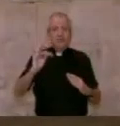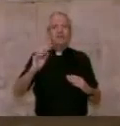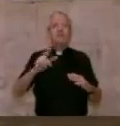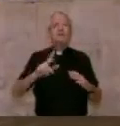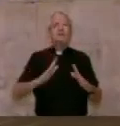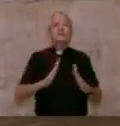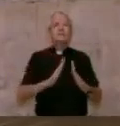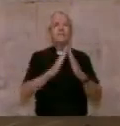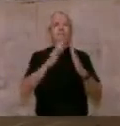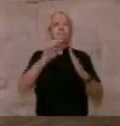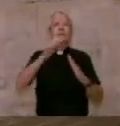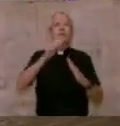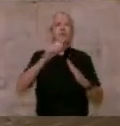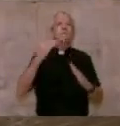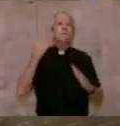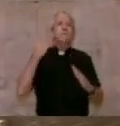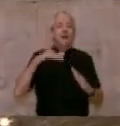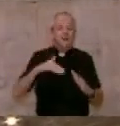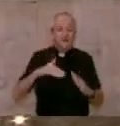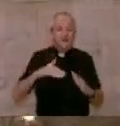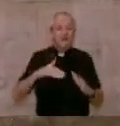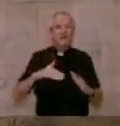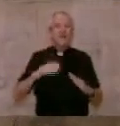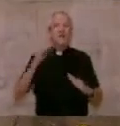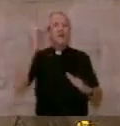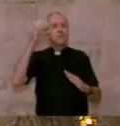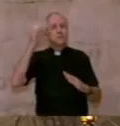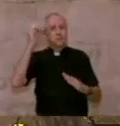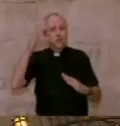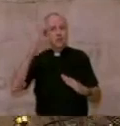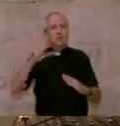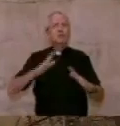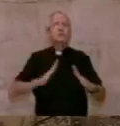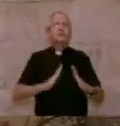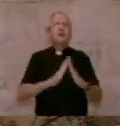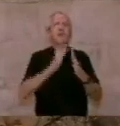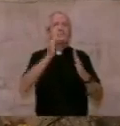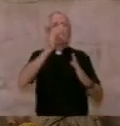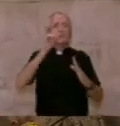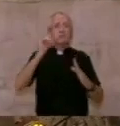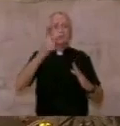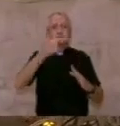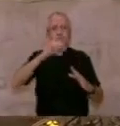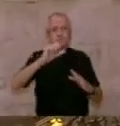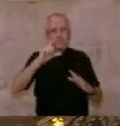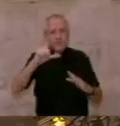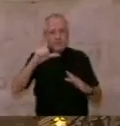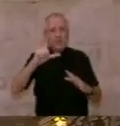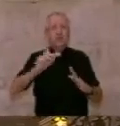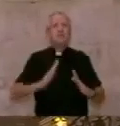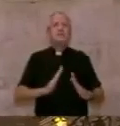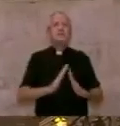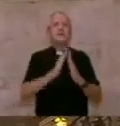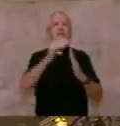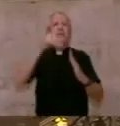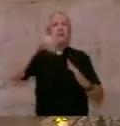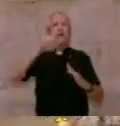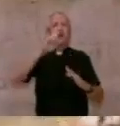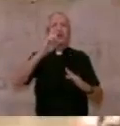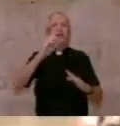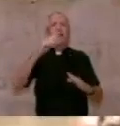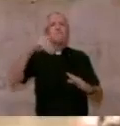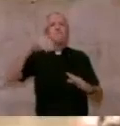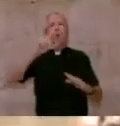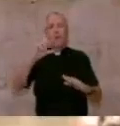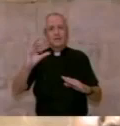que va evangelitzar les Filipines, i Jordà, la terra del Senyor Nunci, Sant Francesc Gil Sant de Frederic, Francesc Gil de Frederic, Santa Maria Rosamola, Sant Enric d'Ossó, Sant